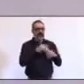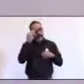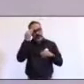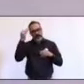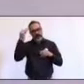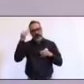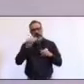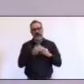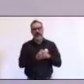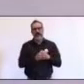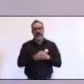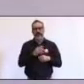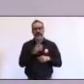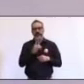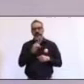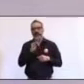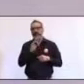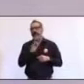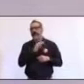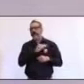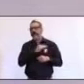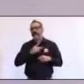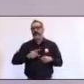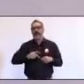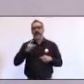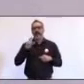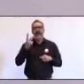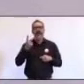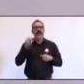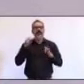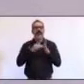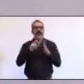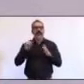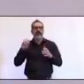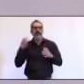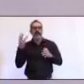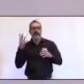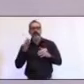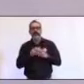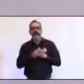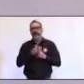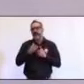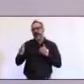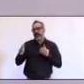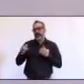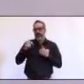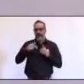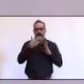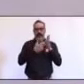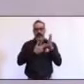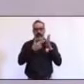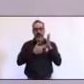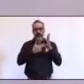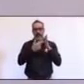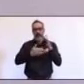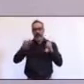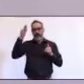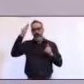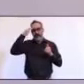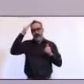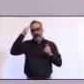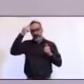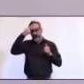A partir del 2021, a través de este programa se imparten talleres de capacitación para el trabajo de refugio